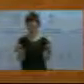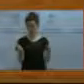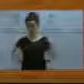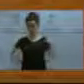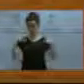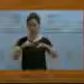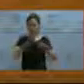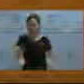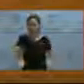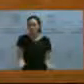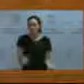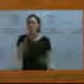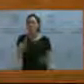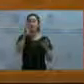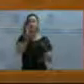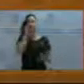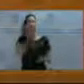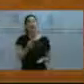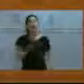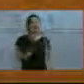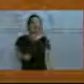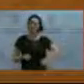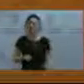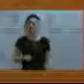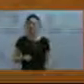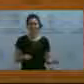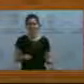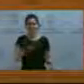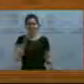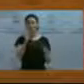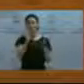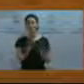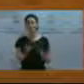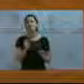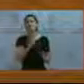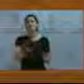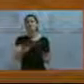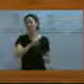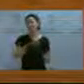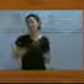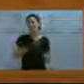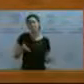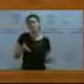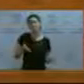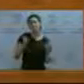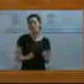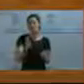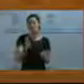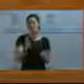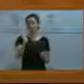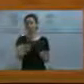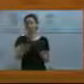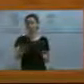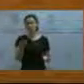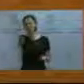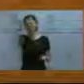por otra parte, que es compartida por el resto de comunidades de la mitad norte de España. ¿Se